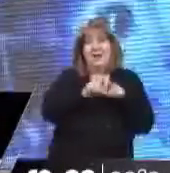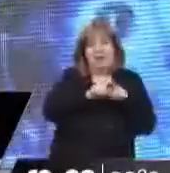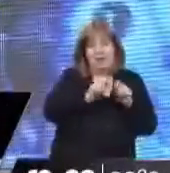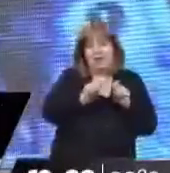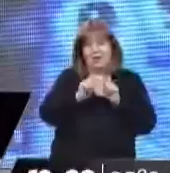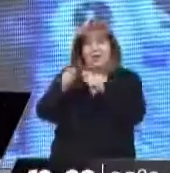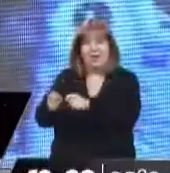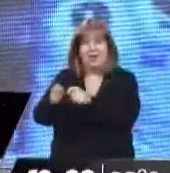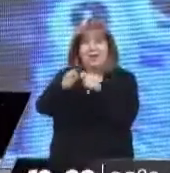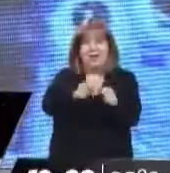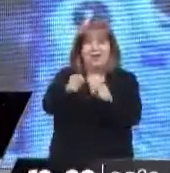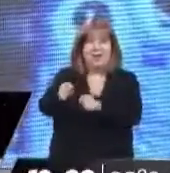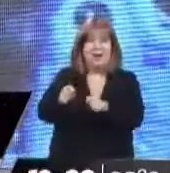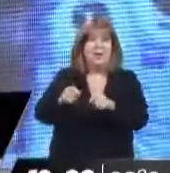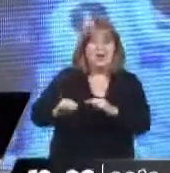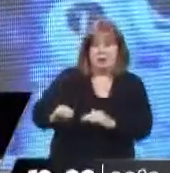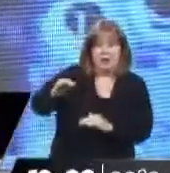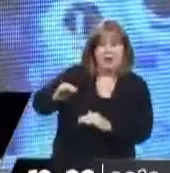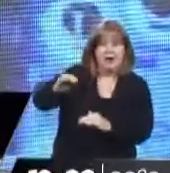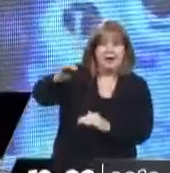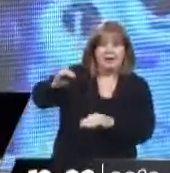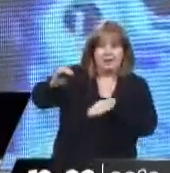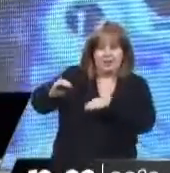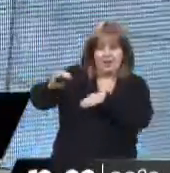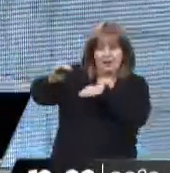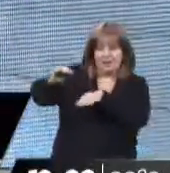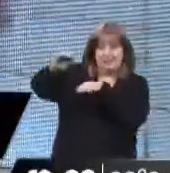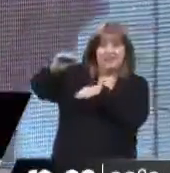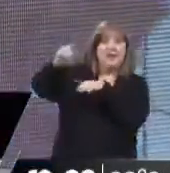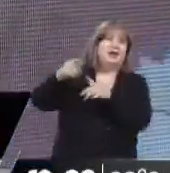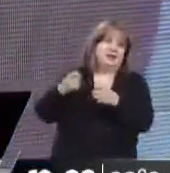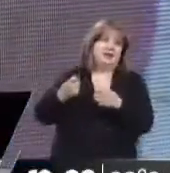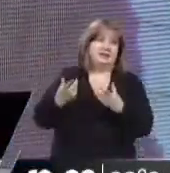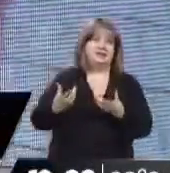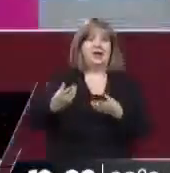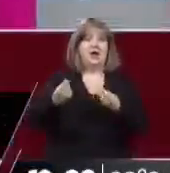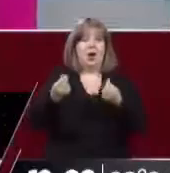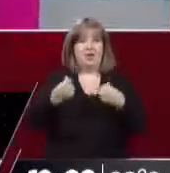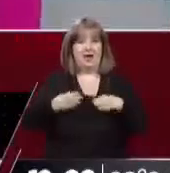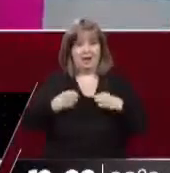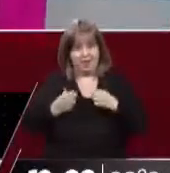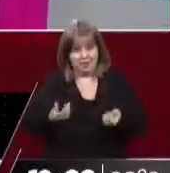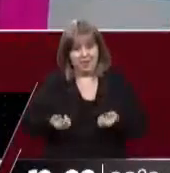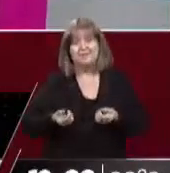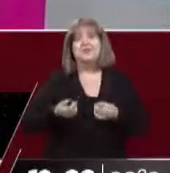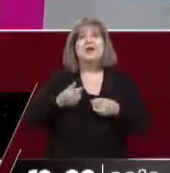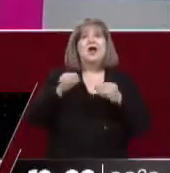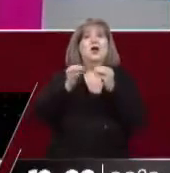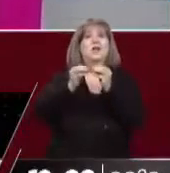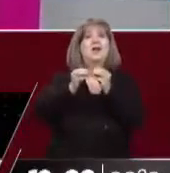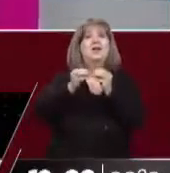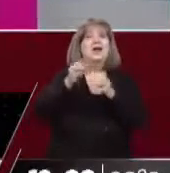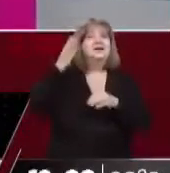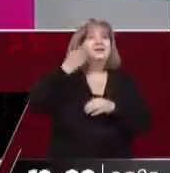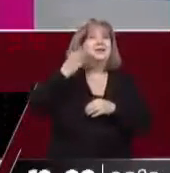aparte es una industria que tiene que continuar existiendo. No puede resentir tanto sus ventas. Silvia está buscando respuestas sobre esto. No sé, Silvia Santos,